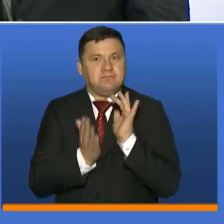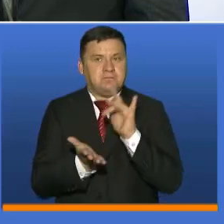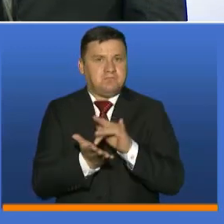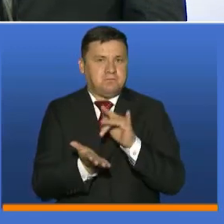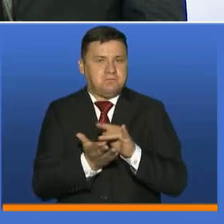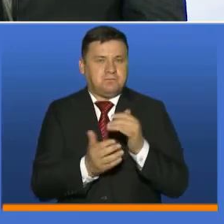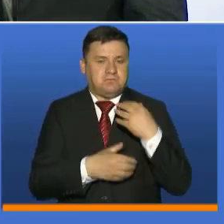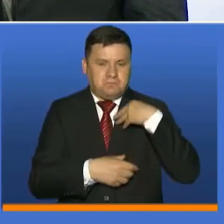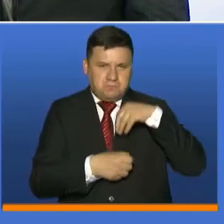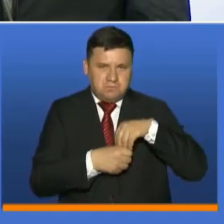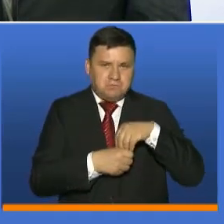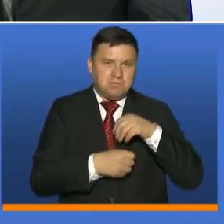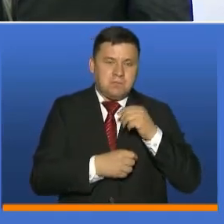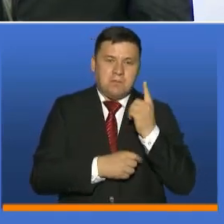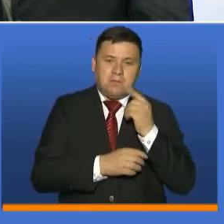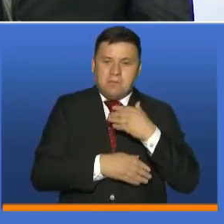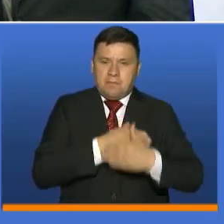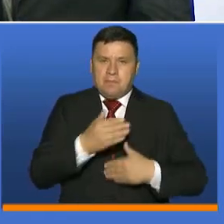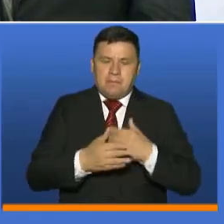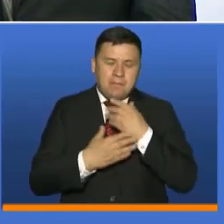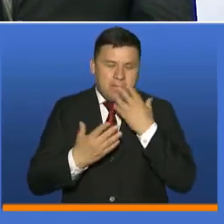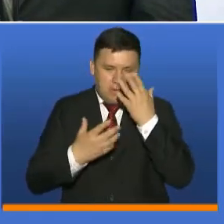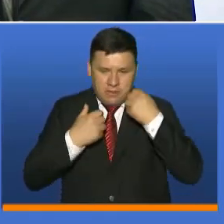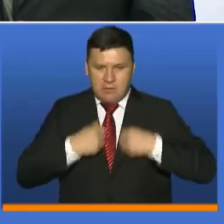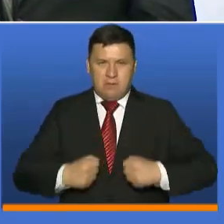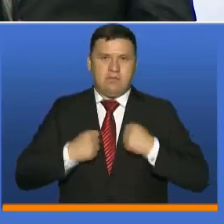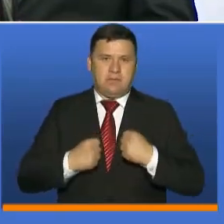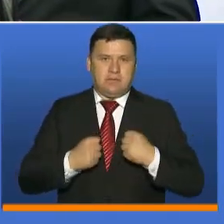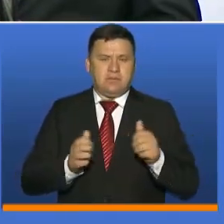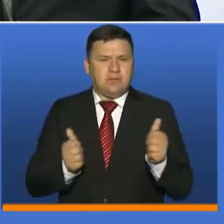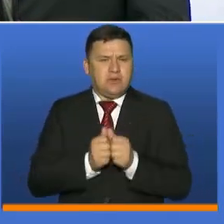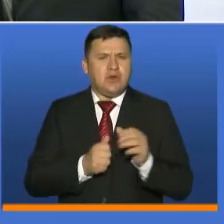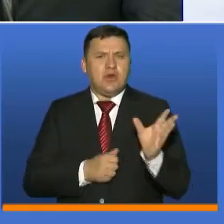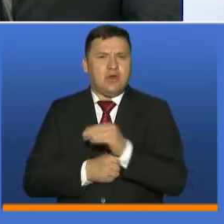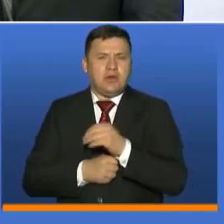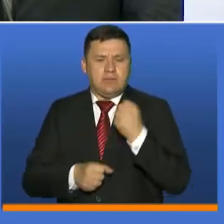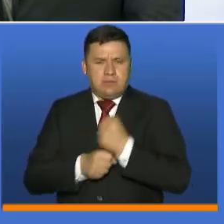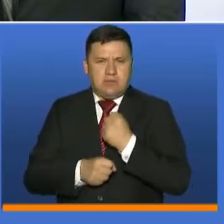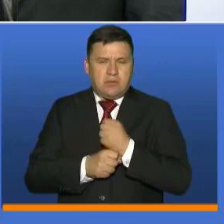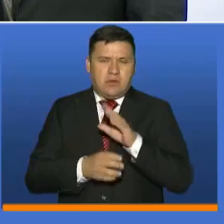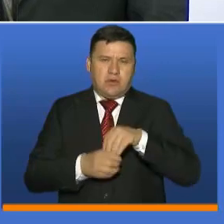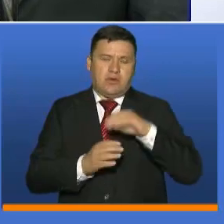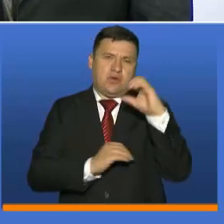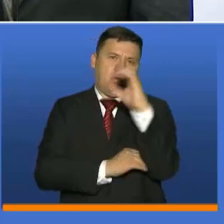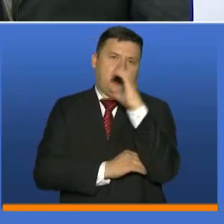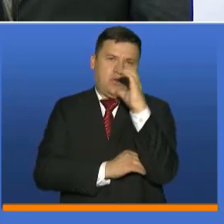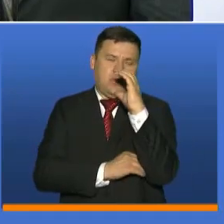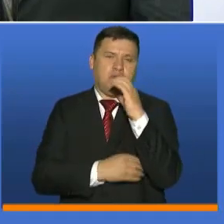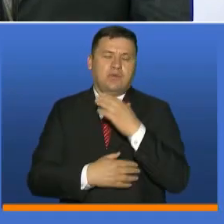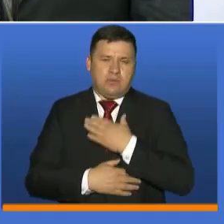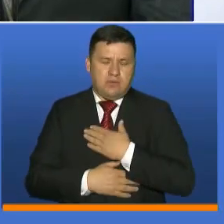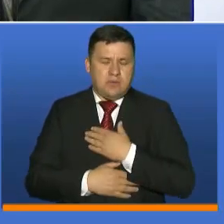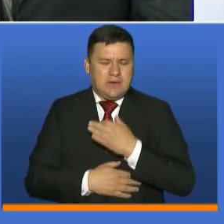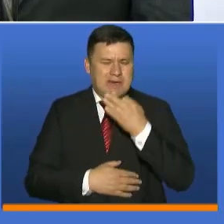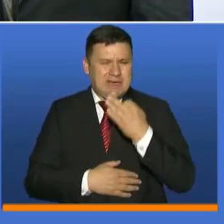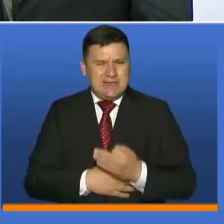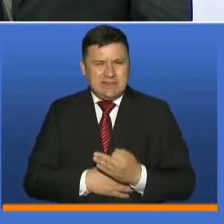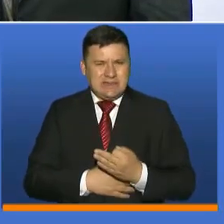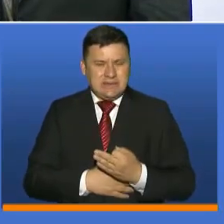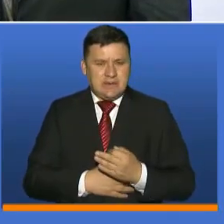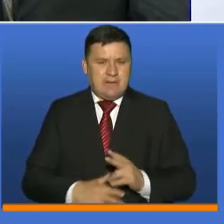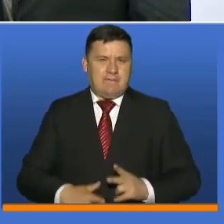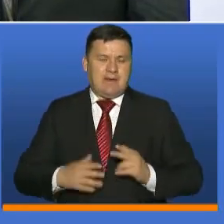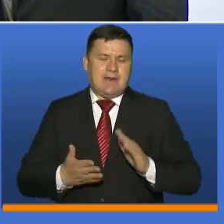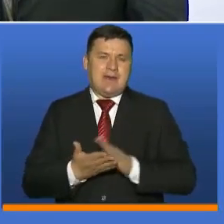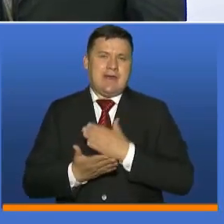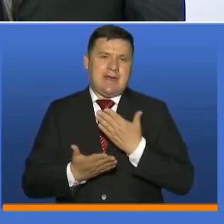en marcha este primer Sacúdete rural de todos los que vamos a tener en Colombia, que estamos seguros le va a cambiar la vida